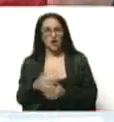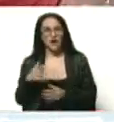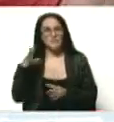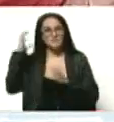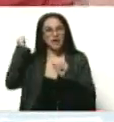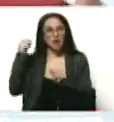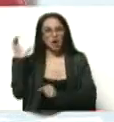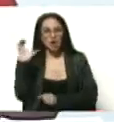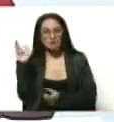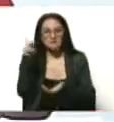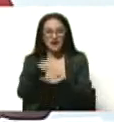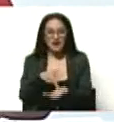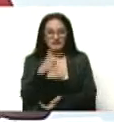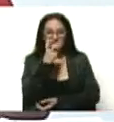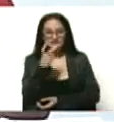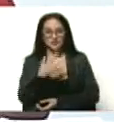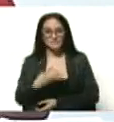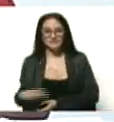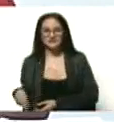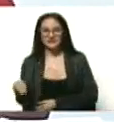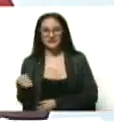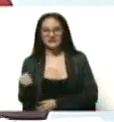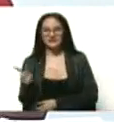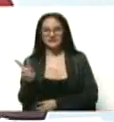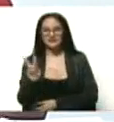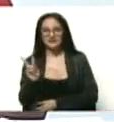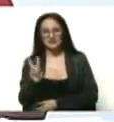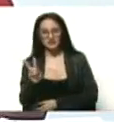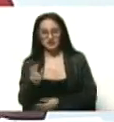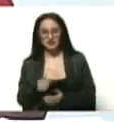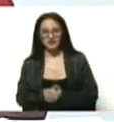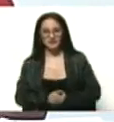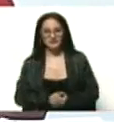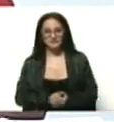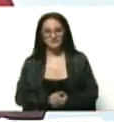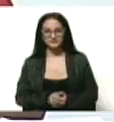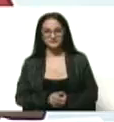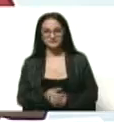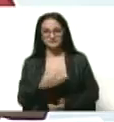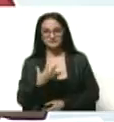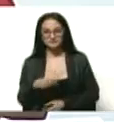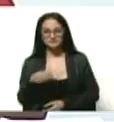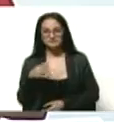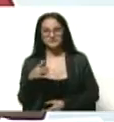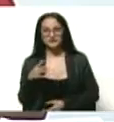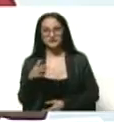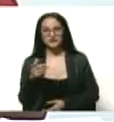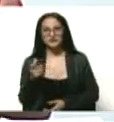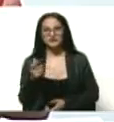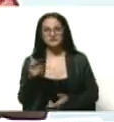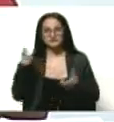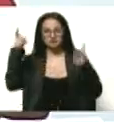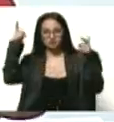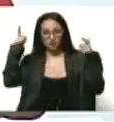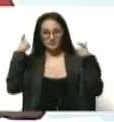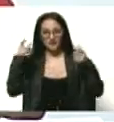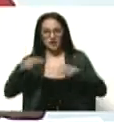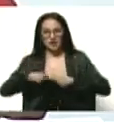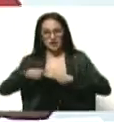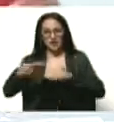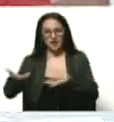Colombia, visitó al presidente Nicolás Maduro? El presidente Nicolás Maduro se puso un sombrero que él le